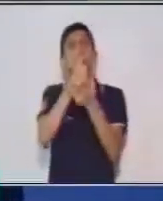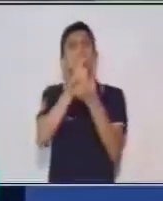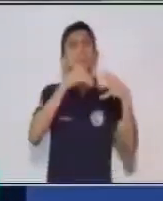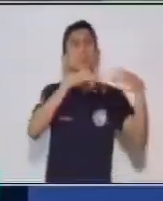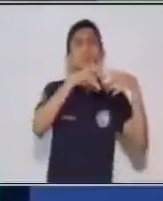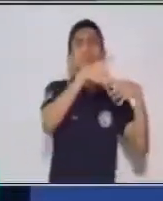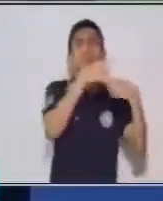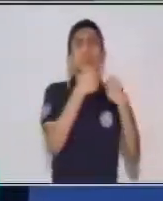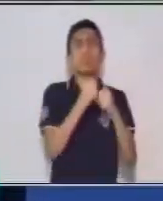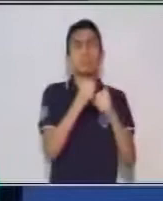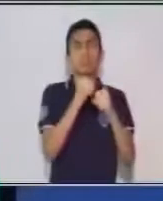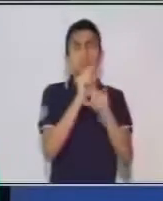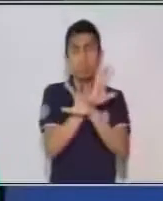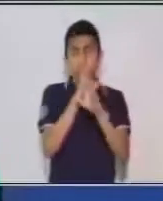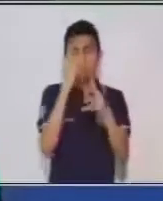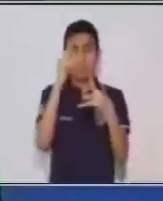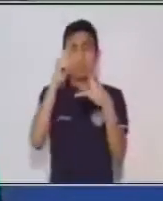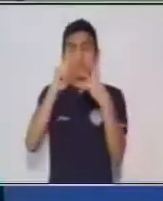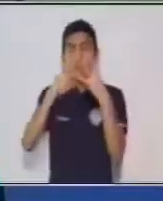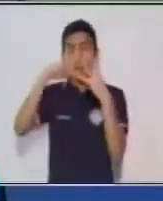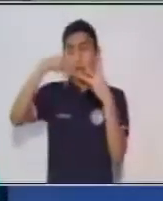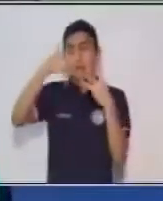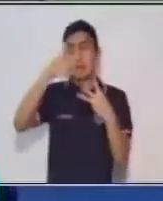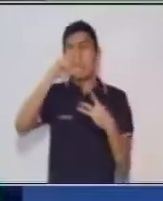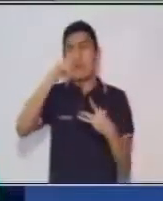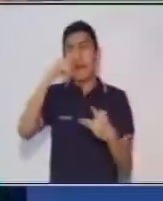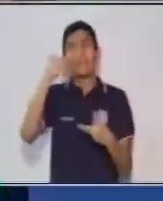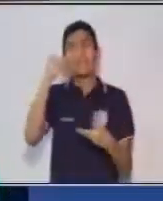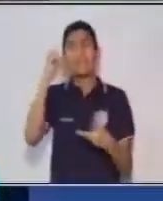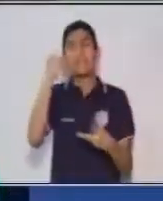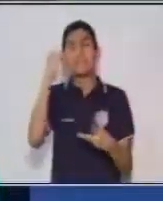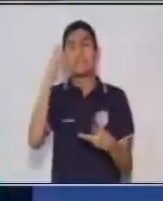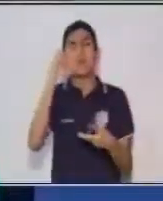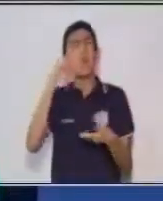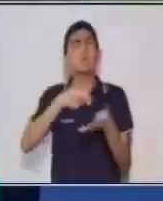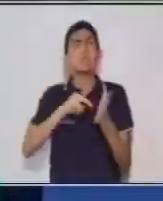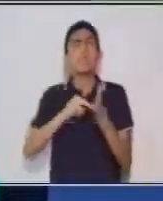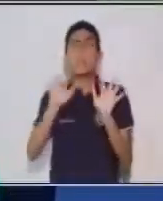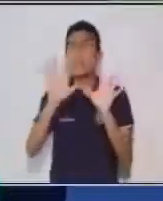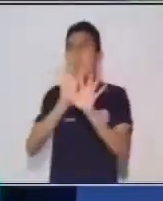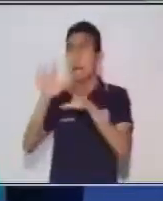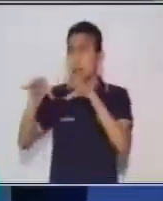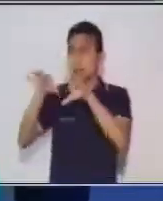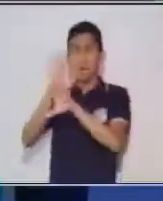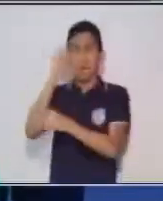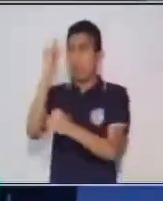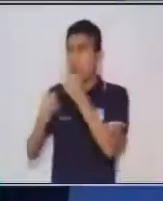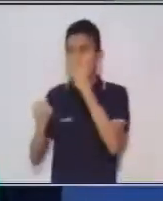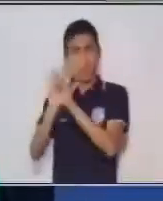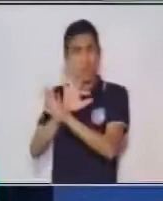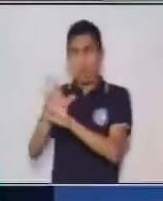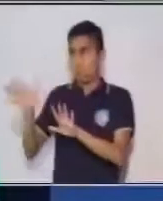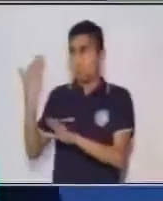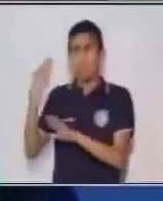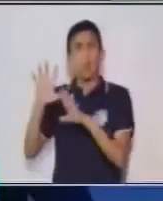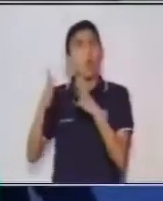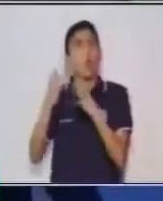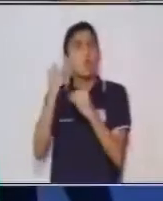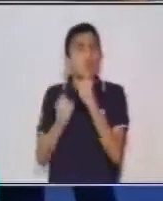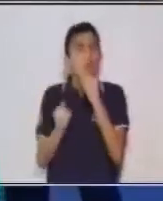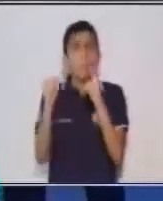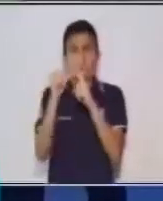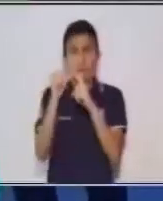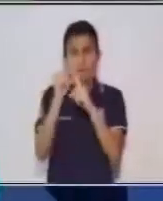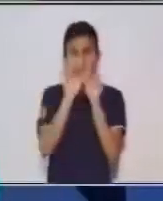desarrollando, mientras que el participio nos señala una acción que ya sucedió por su terminación, cómo finalizan estas